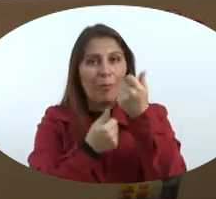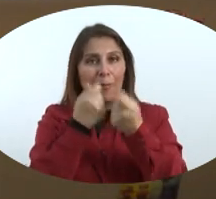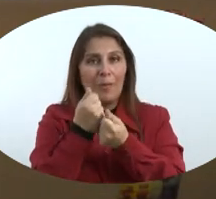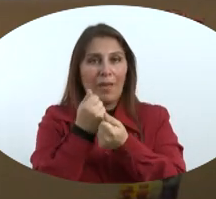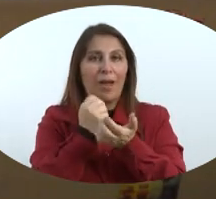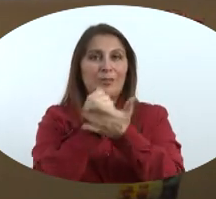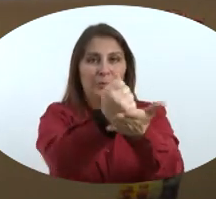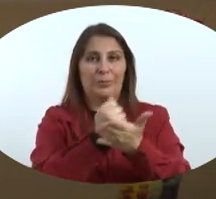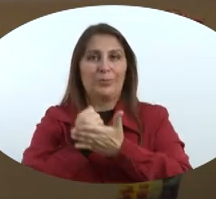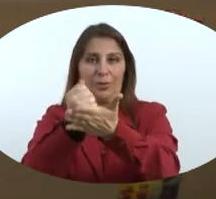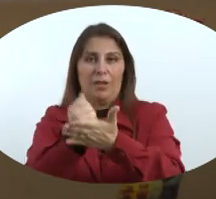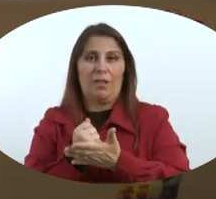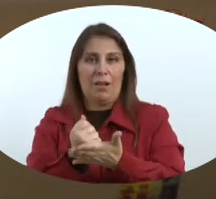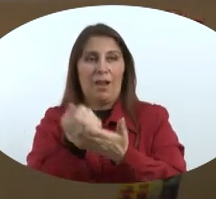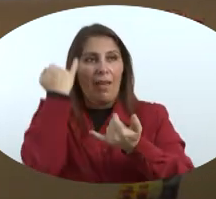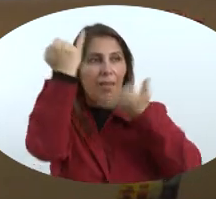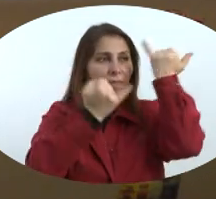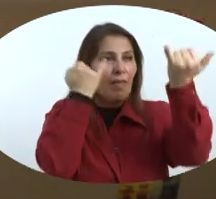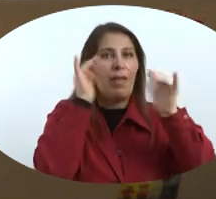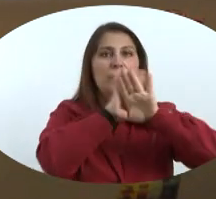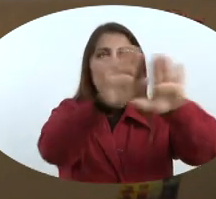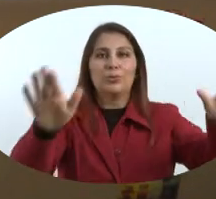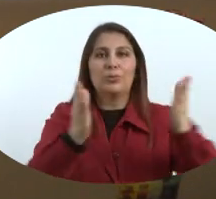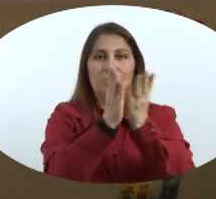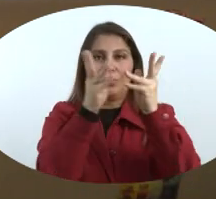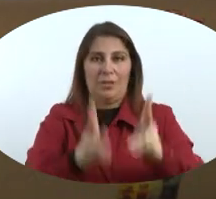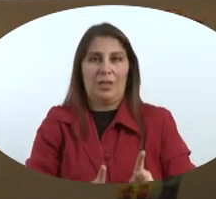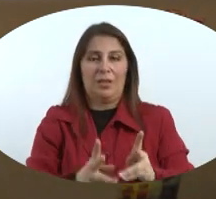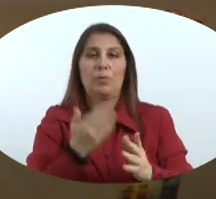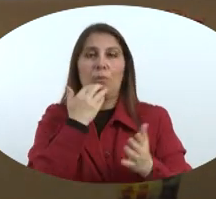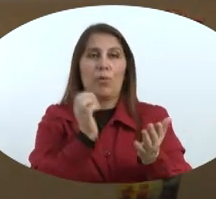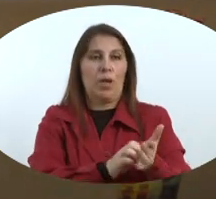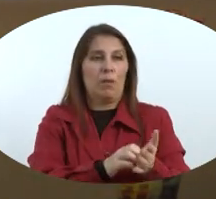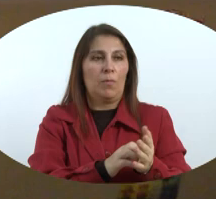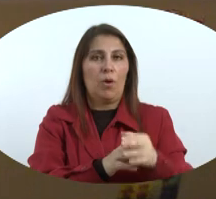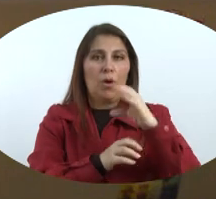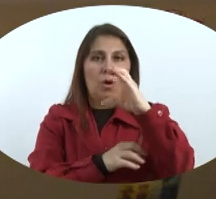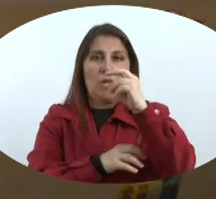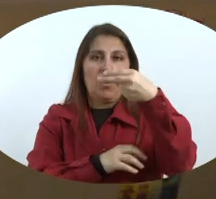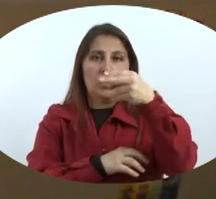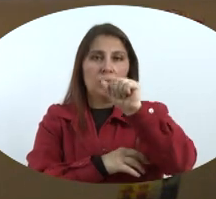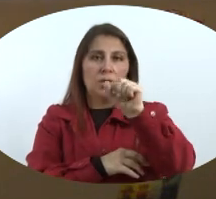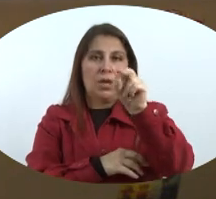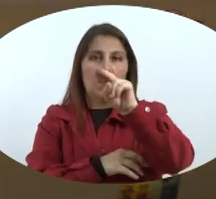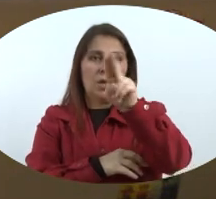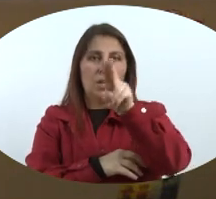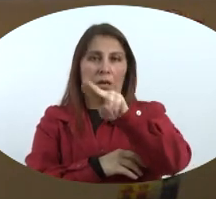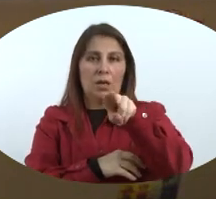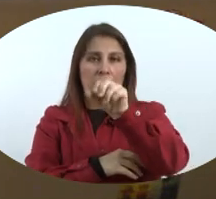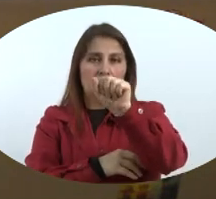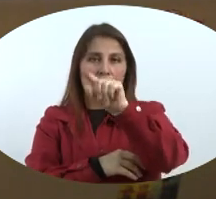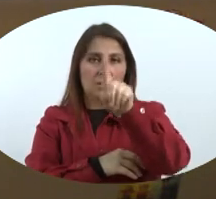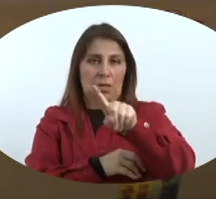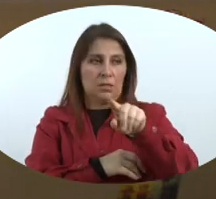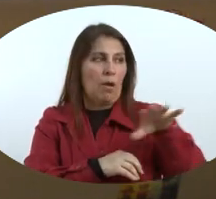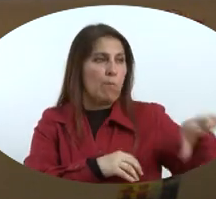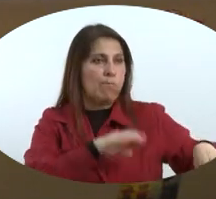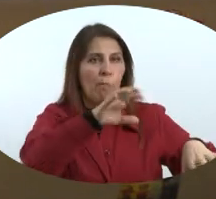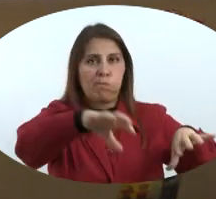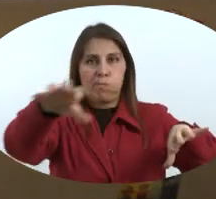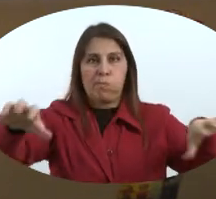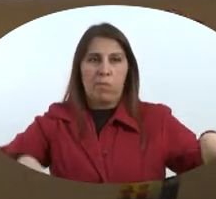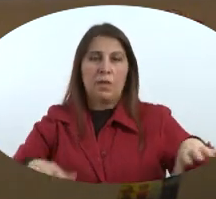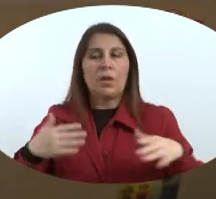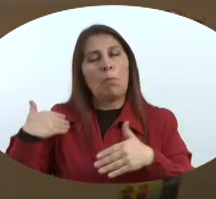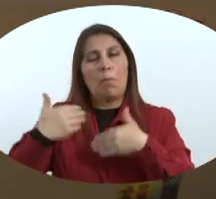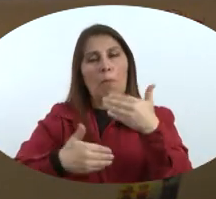desde los y las estudiantes el tema de las chanzas pues es un problema es un problema pues latente que ya se ha venido